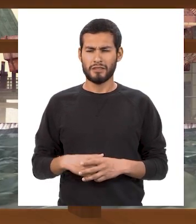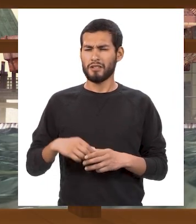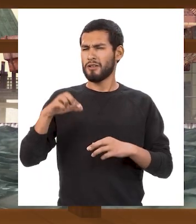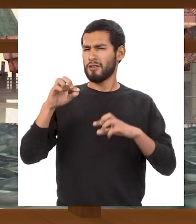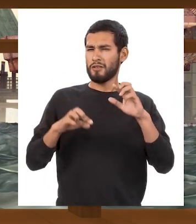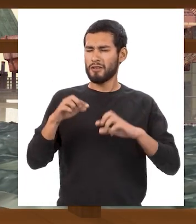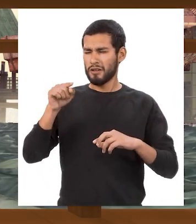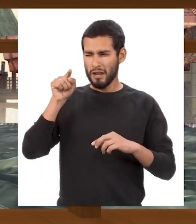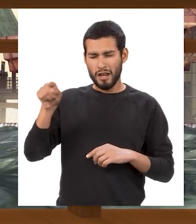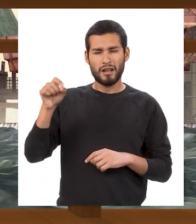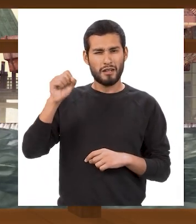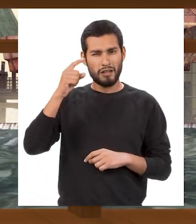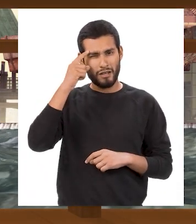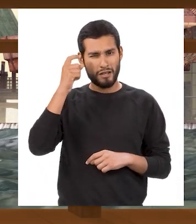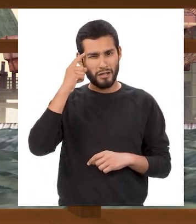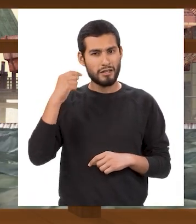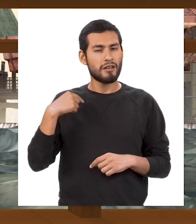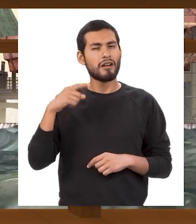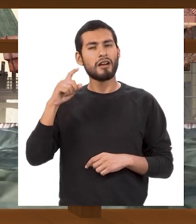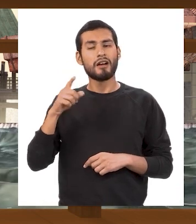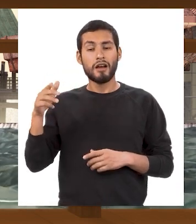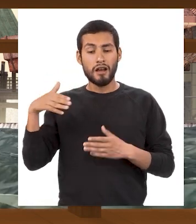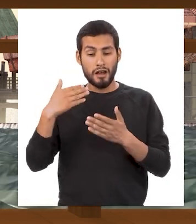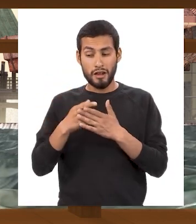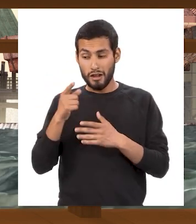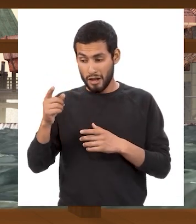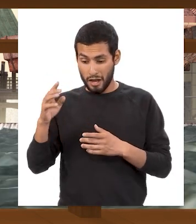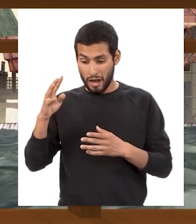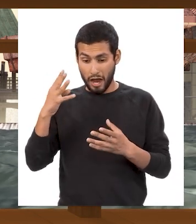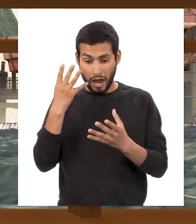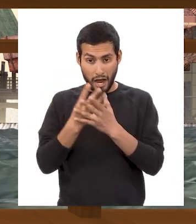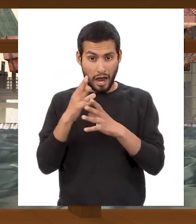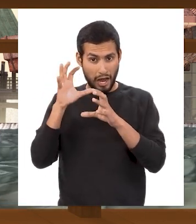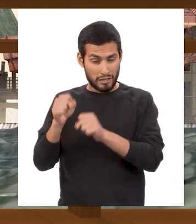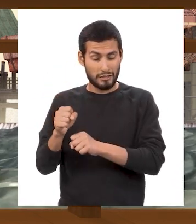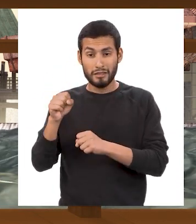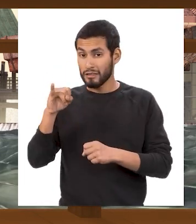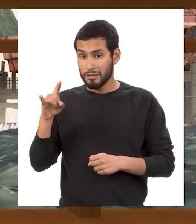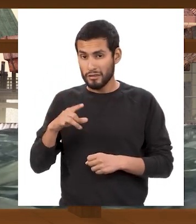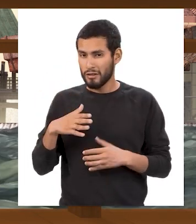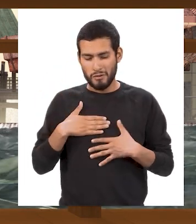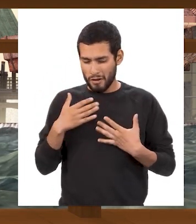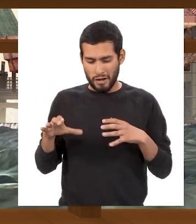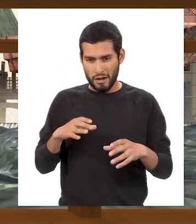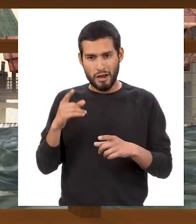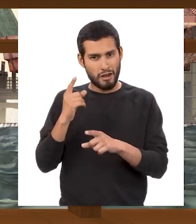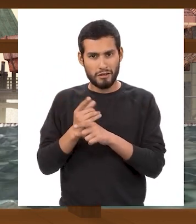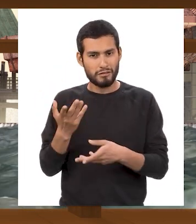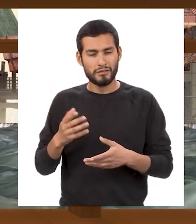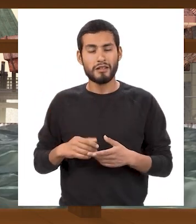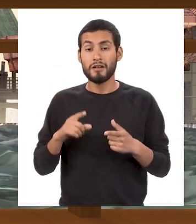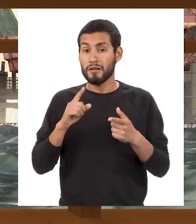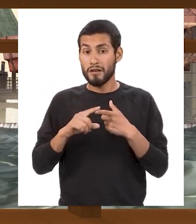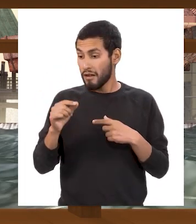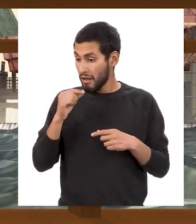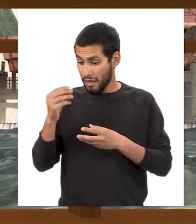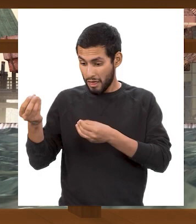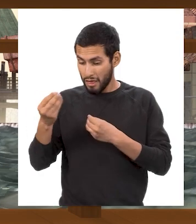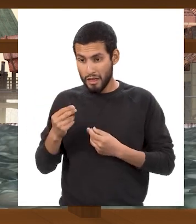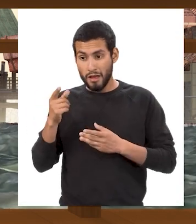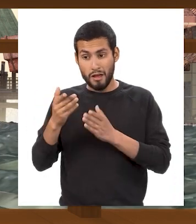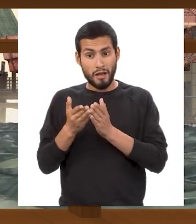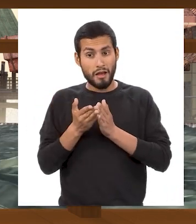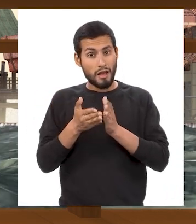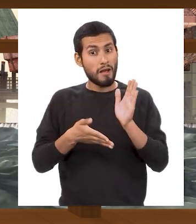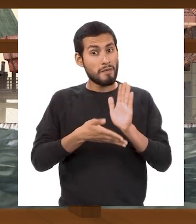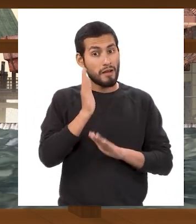No hay duda de que es él. Lo que tengo que esperar es que llegue la orden de arresto de Londres. Si no, no podré actuar como es debido. Pero si no llega